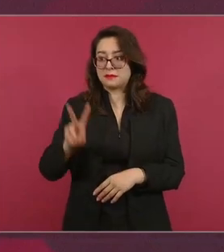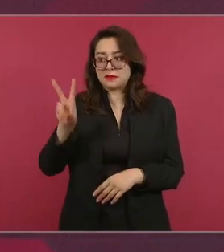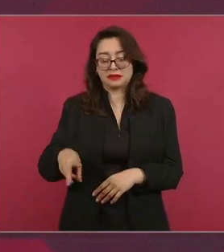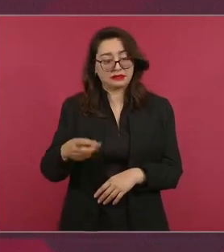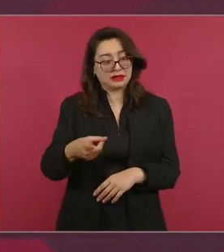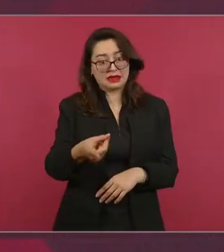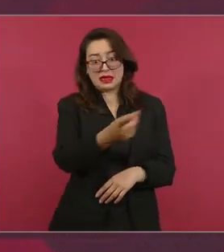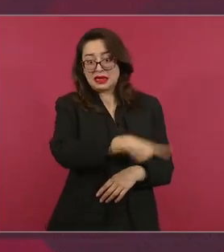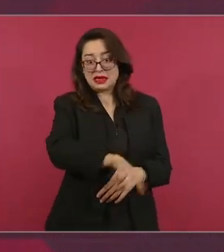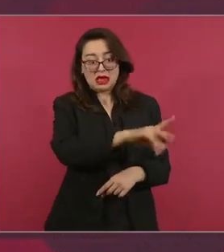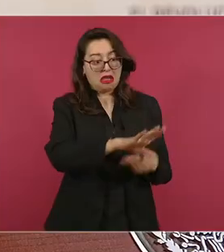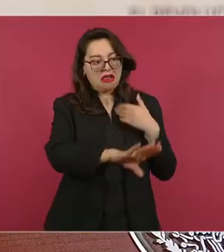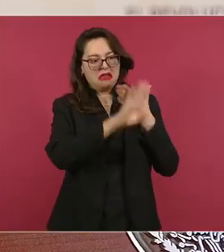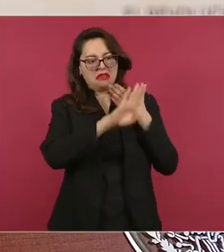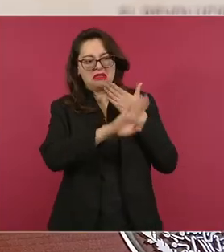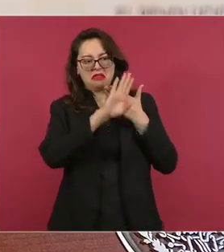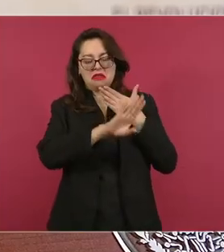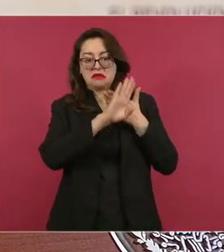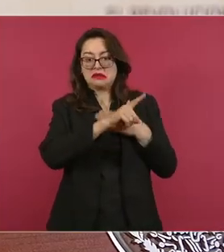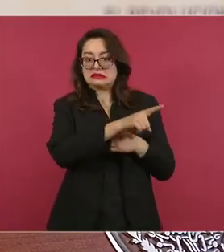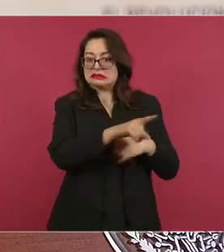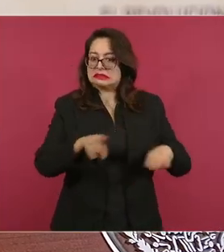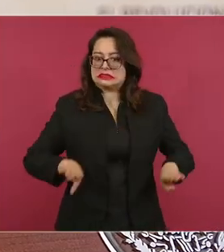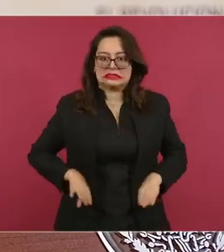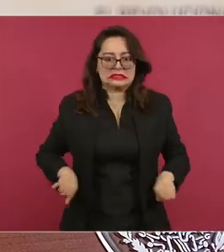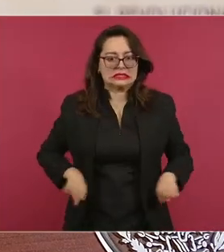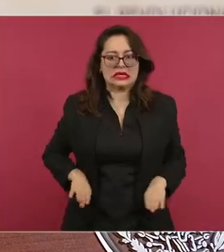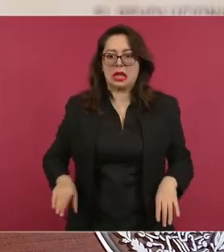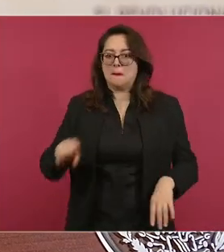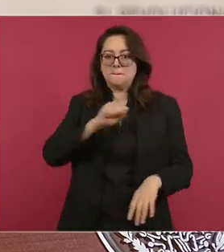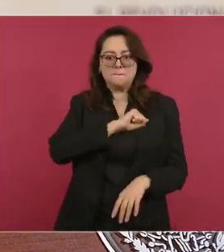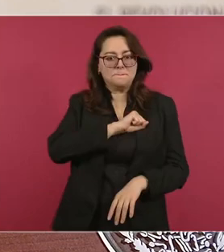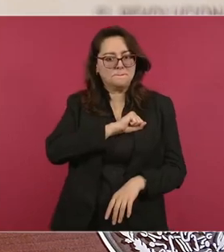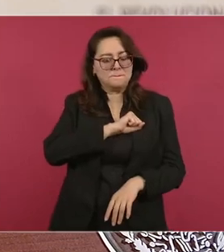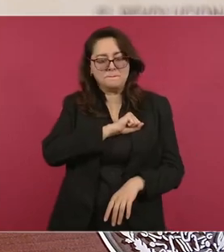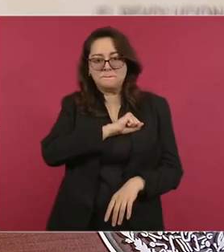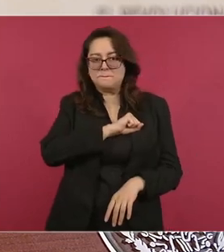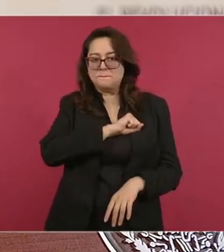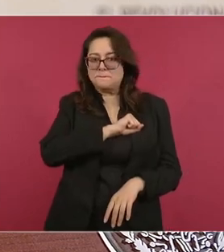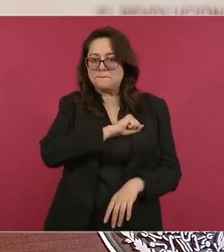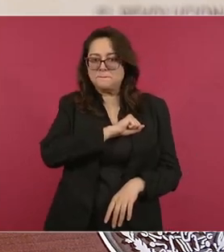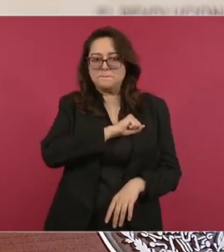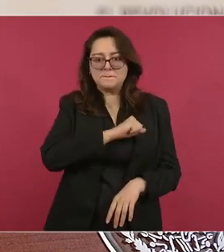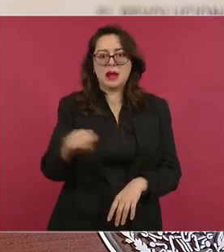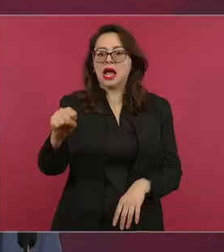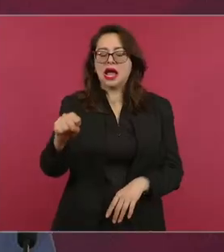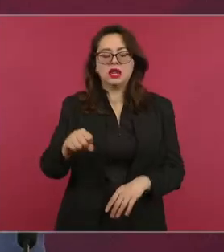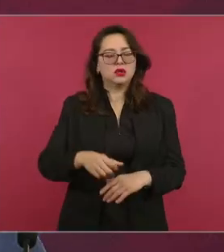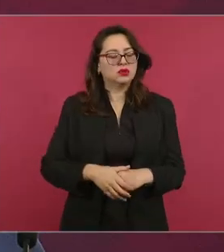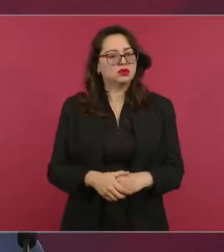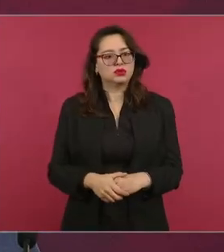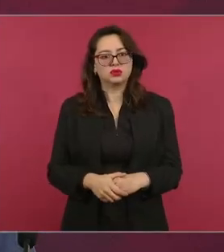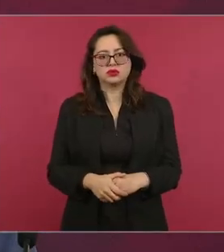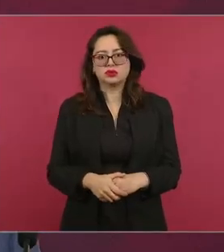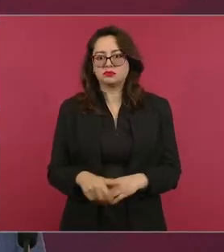perversos nuestros adversarios, los conservadores, estoy cada vez más convencido